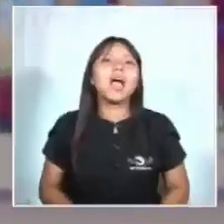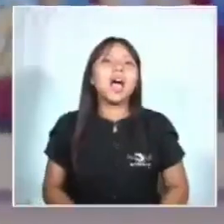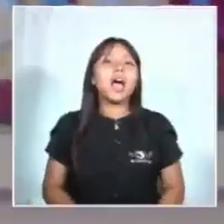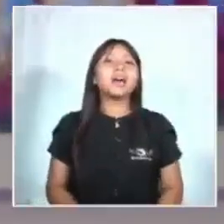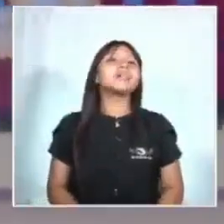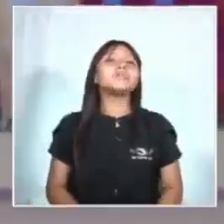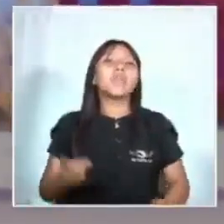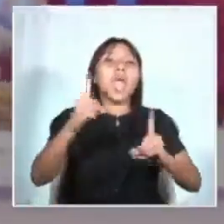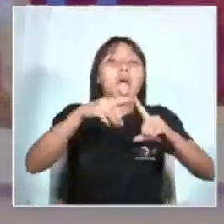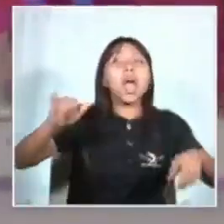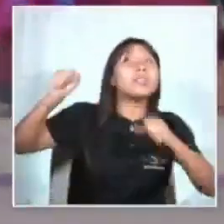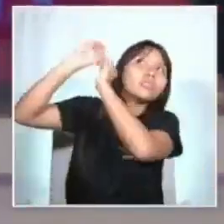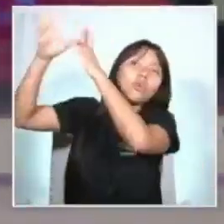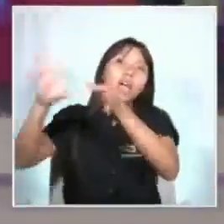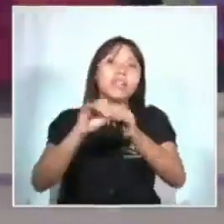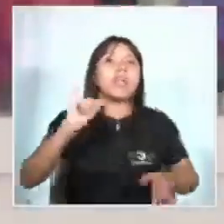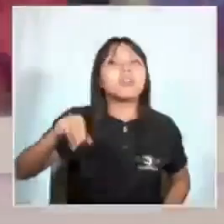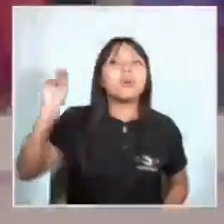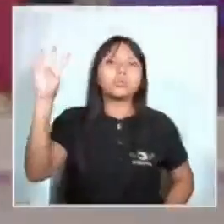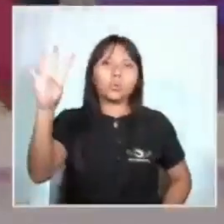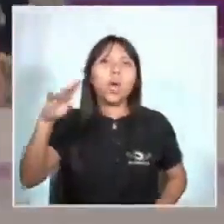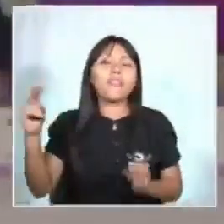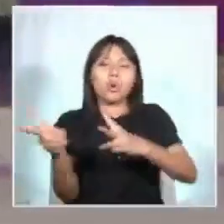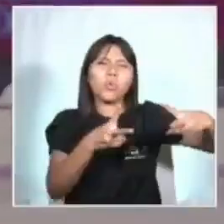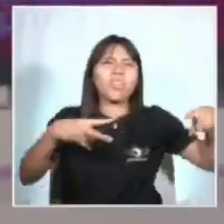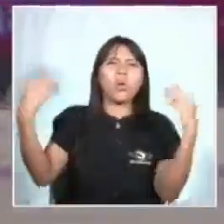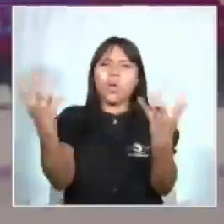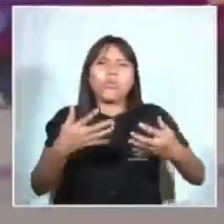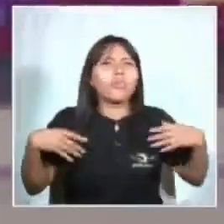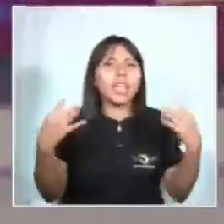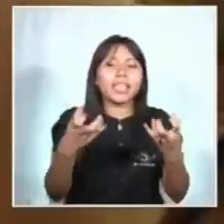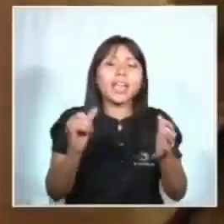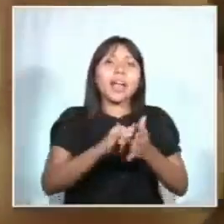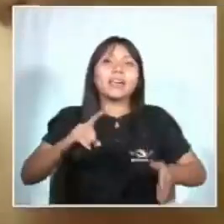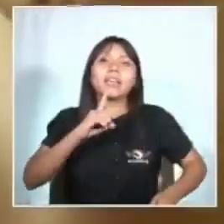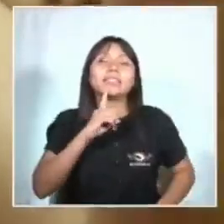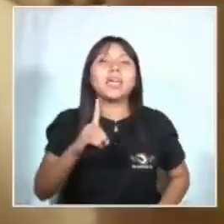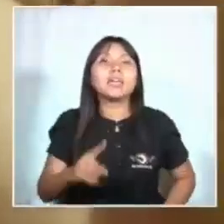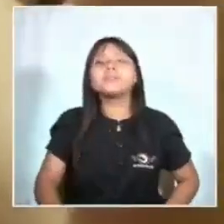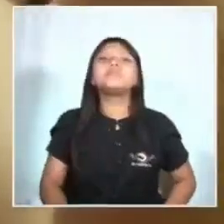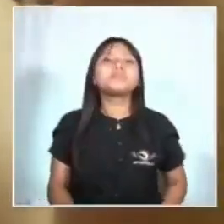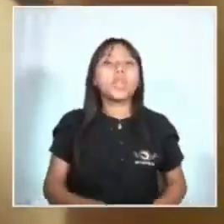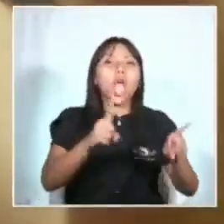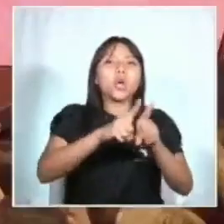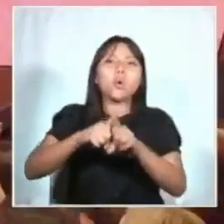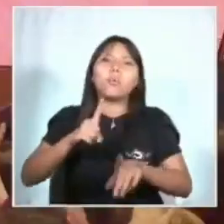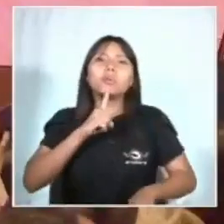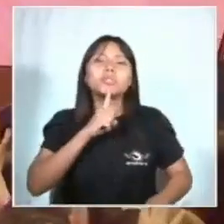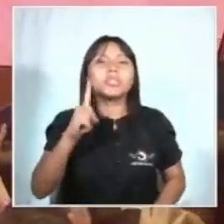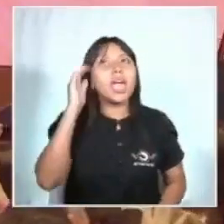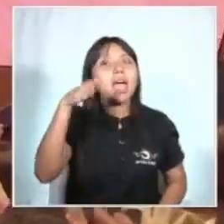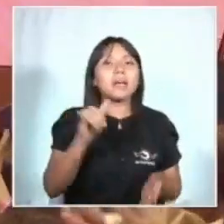al sonar de los 4 vientos, donde quiera que se encuentren, como sea que estén,